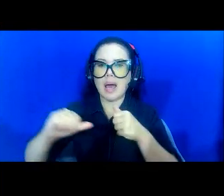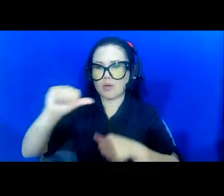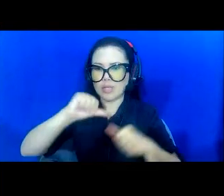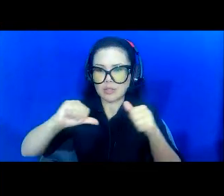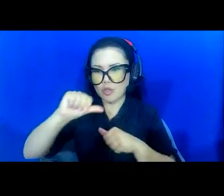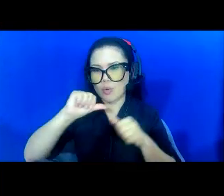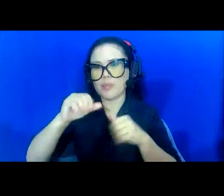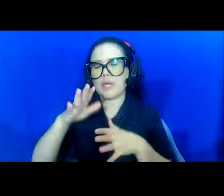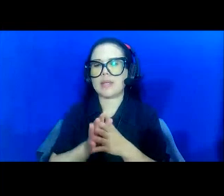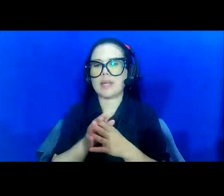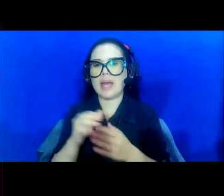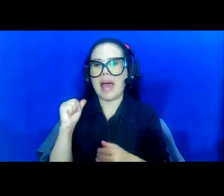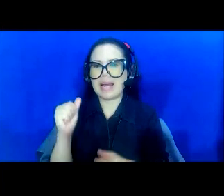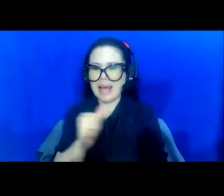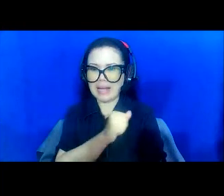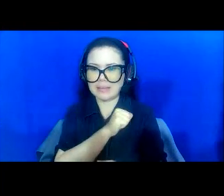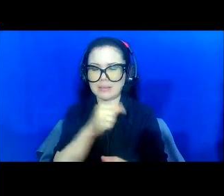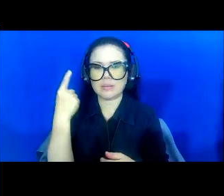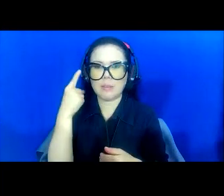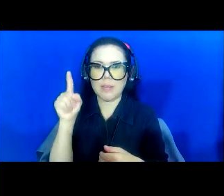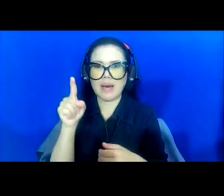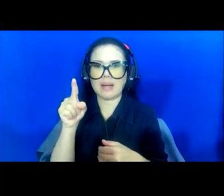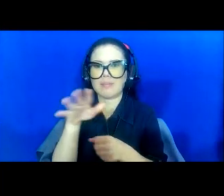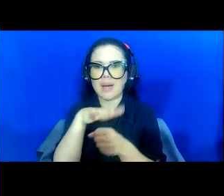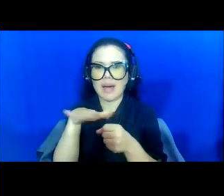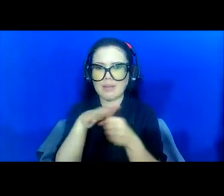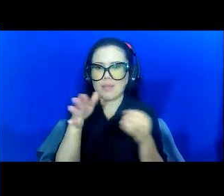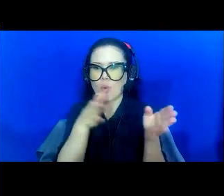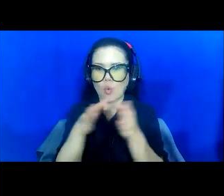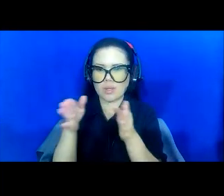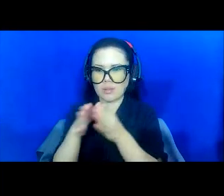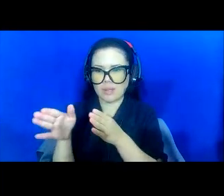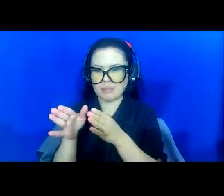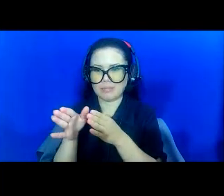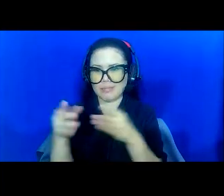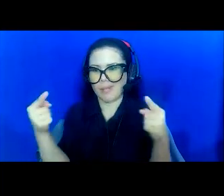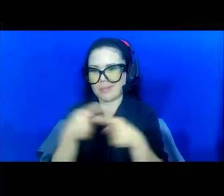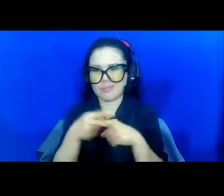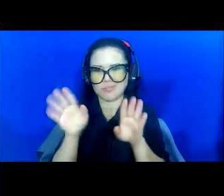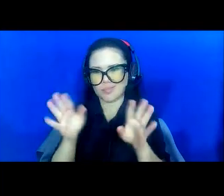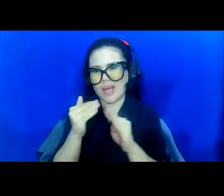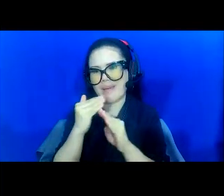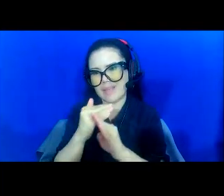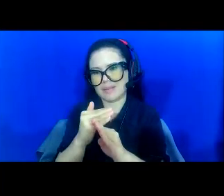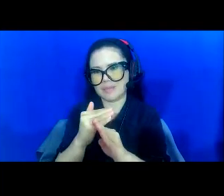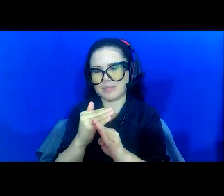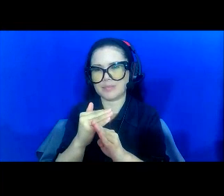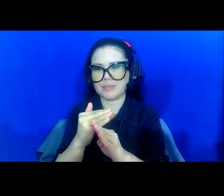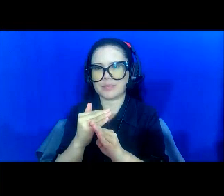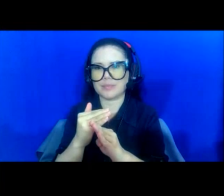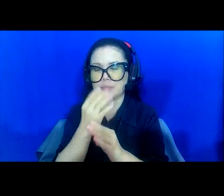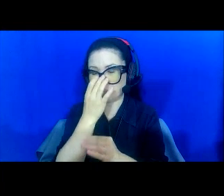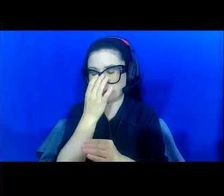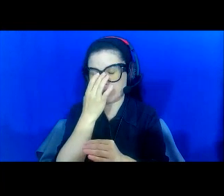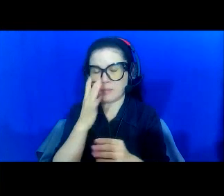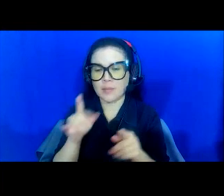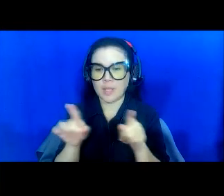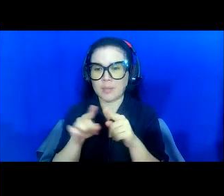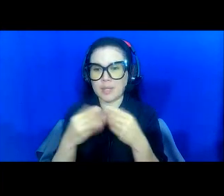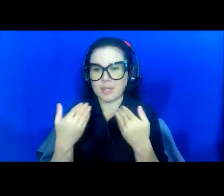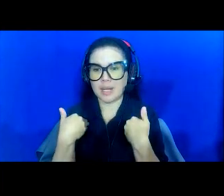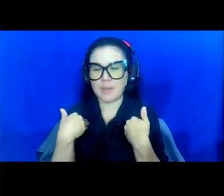de coordinación y entonces que no empecemos a chocar, porque van a haber organizaciones quizás comprando en Naloxona, pero también tenemos agencias